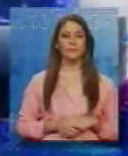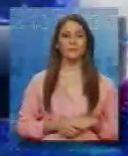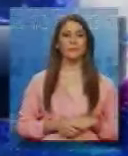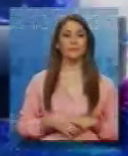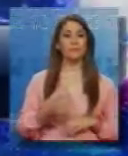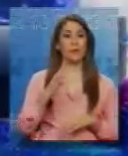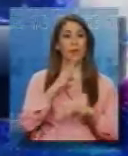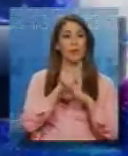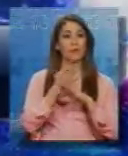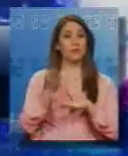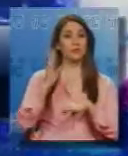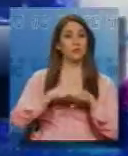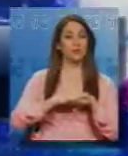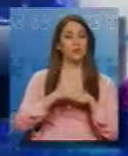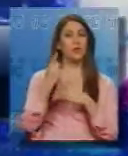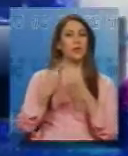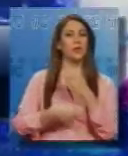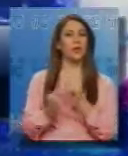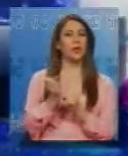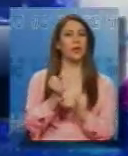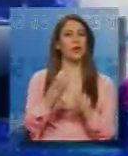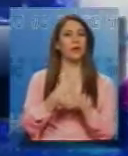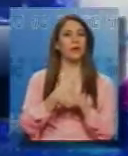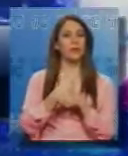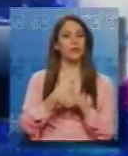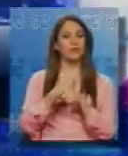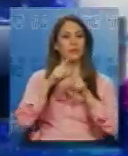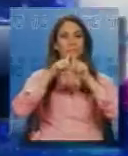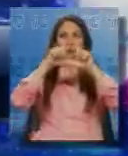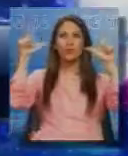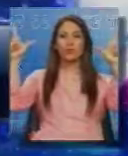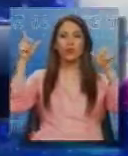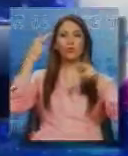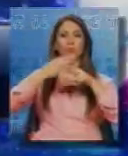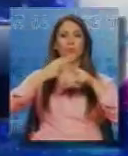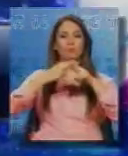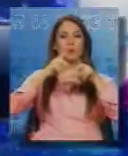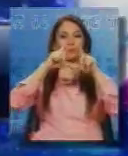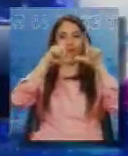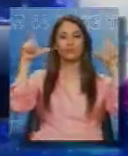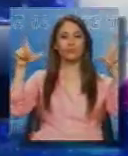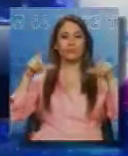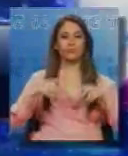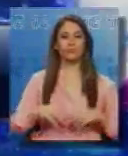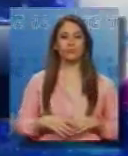Habla incluso de la procedencia y la elaboración de carteles bajo una consigna.